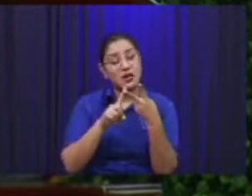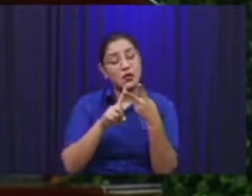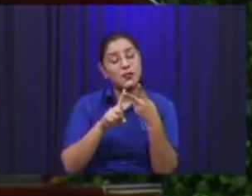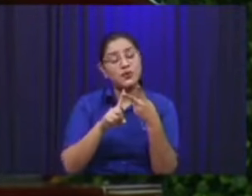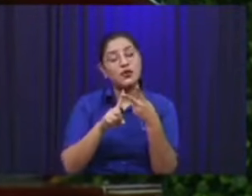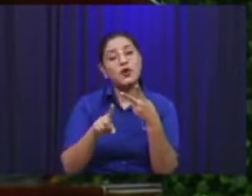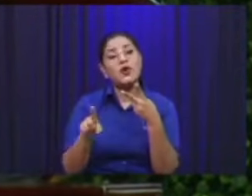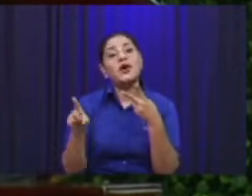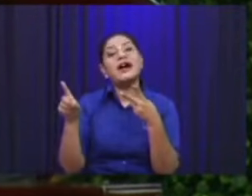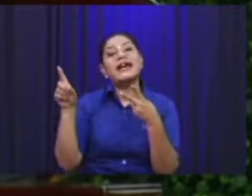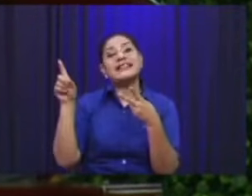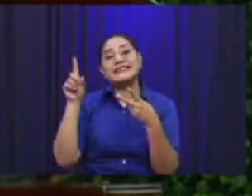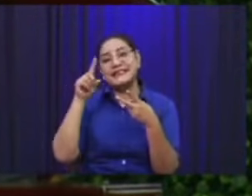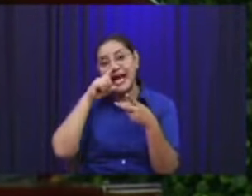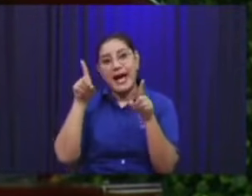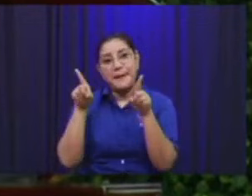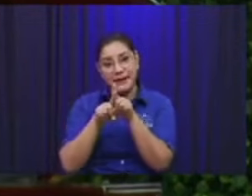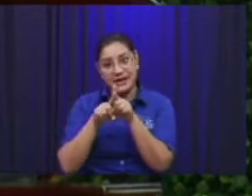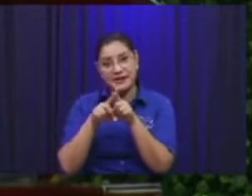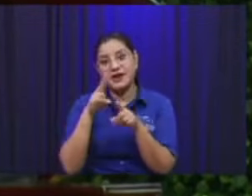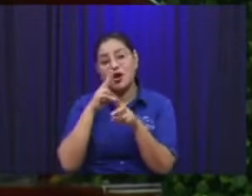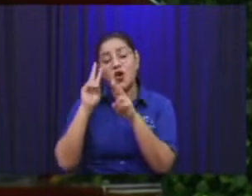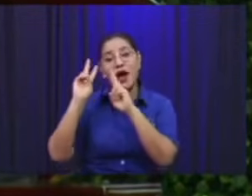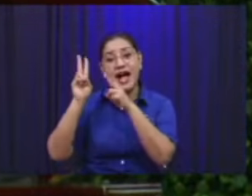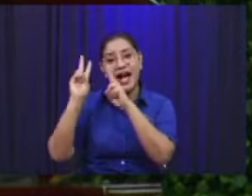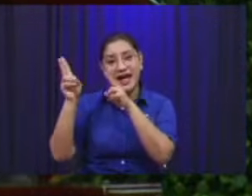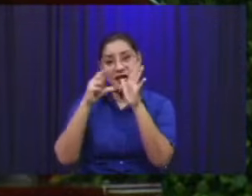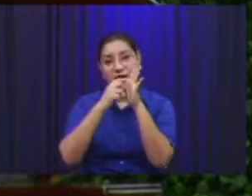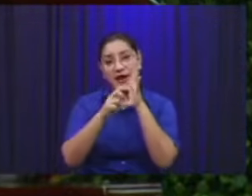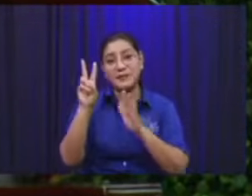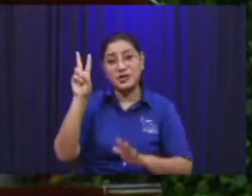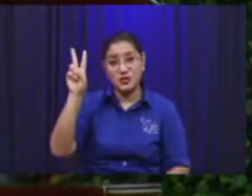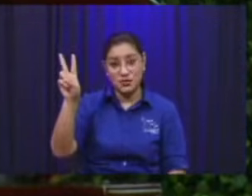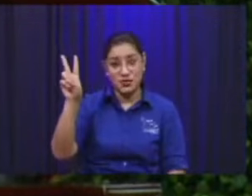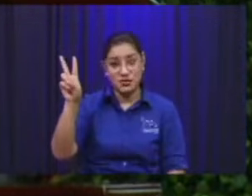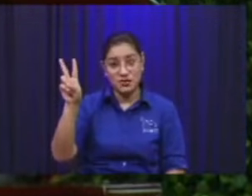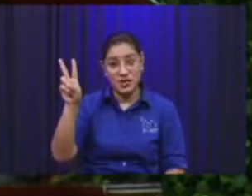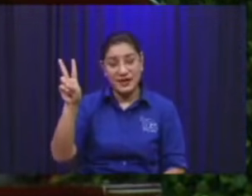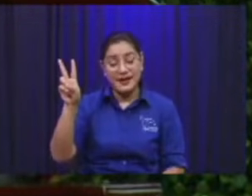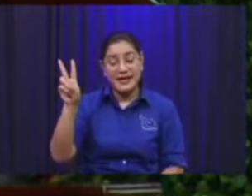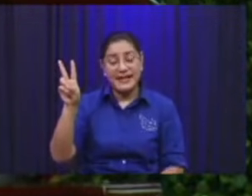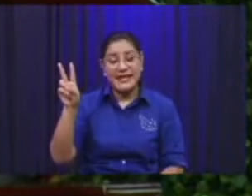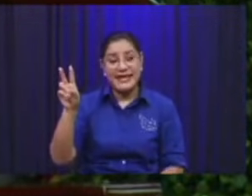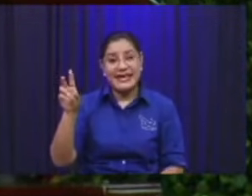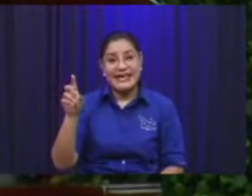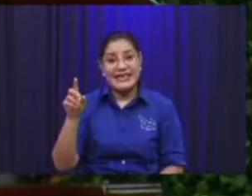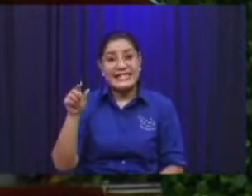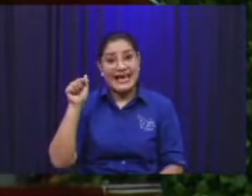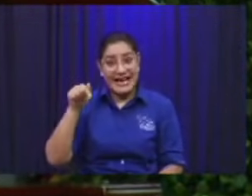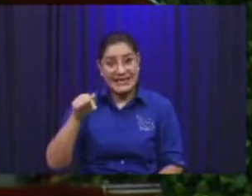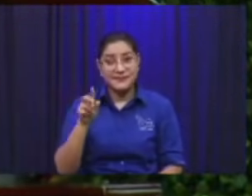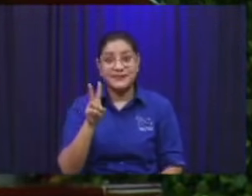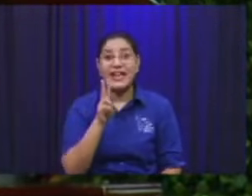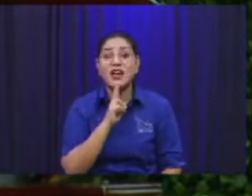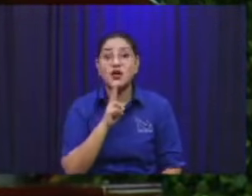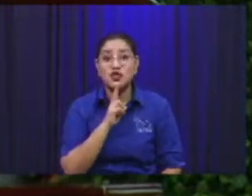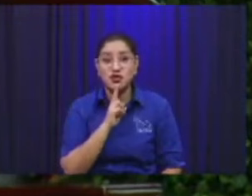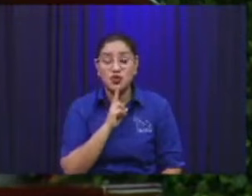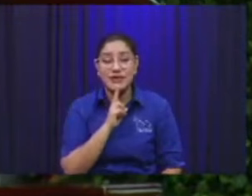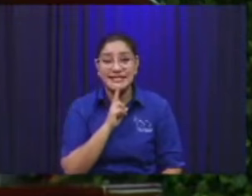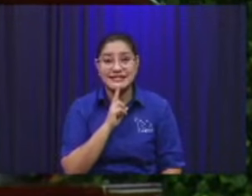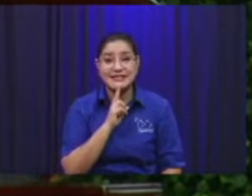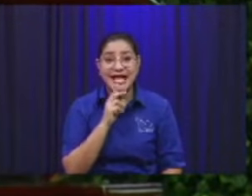habló con a geo capítulo 2 como quiera la continuación y entonces en el capítulo 2